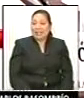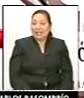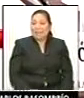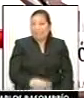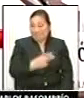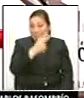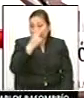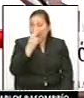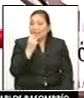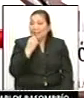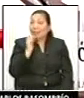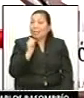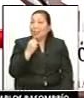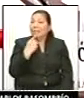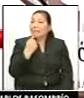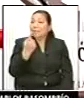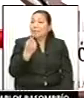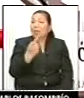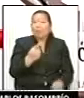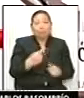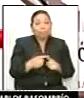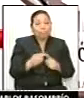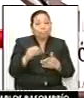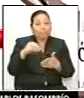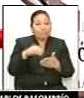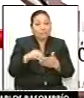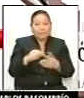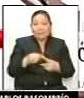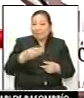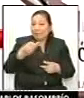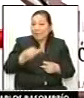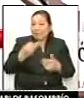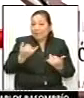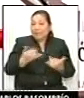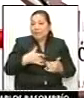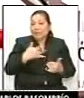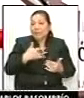Velázquez, que se tiene que reconocer el pluralismo y la especialidad, en